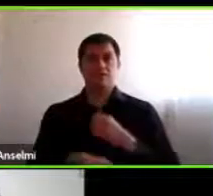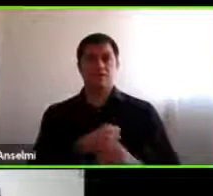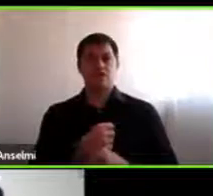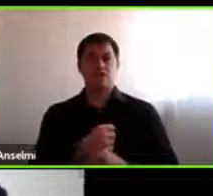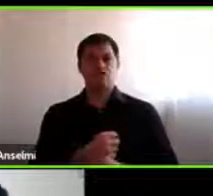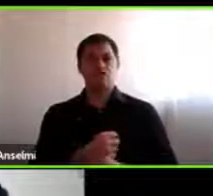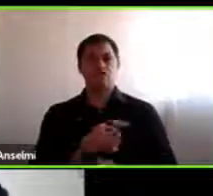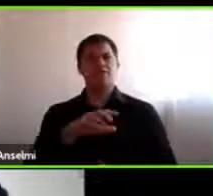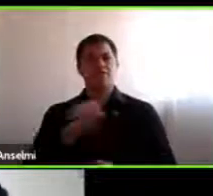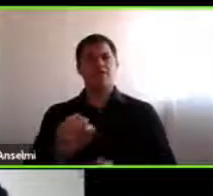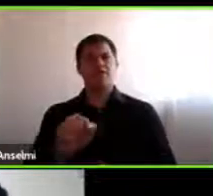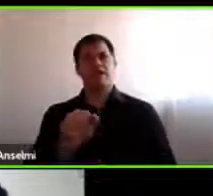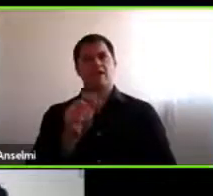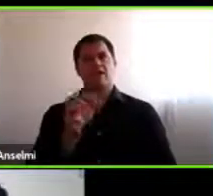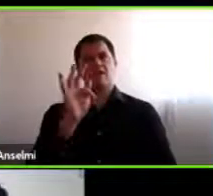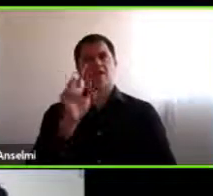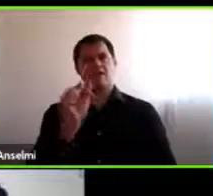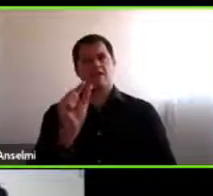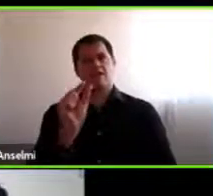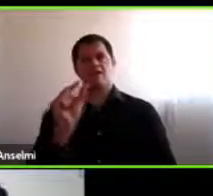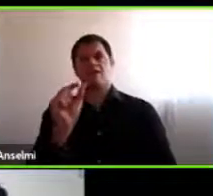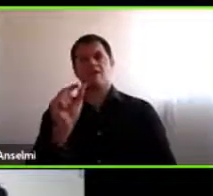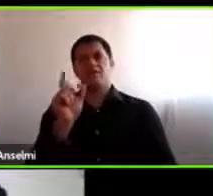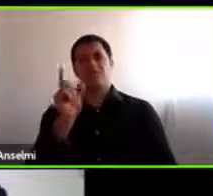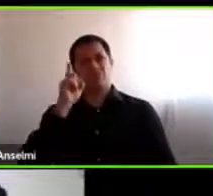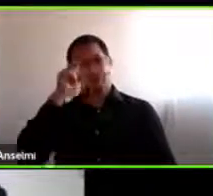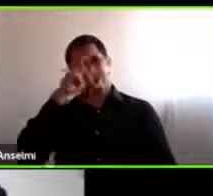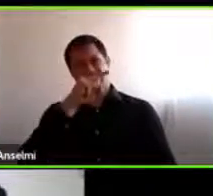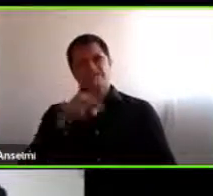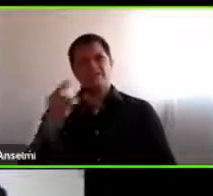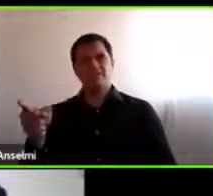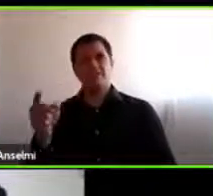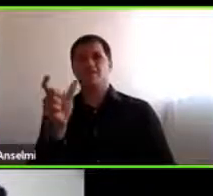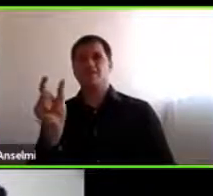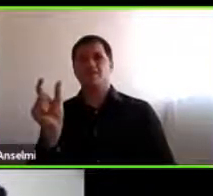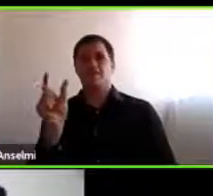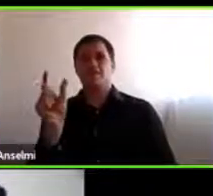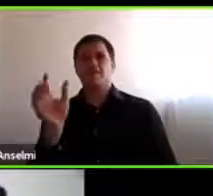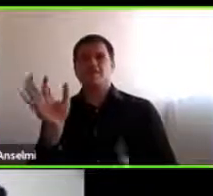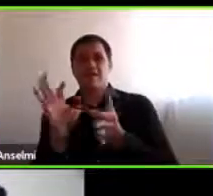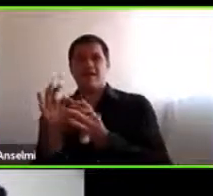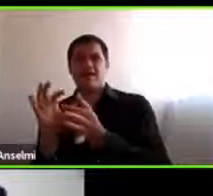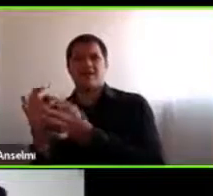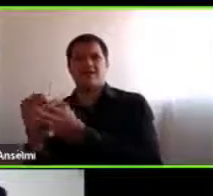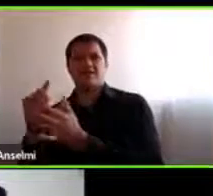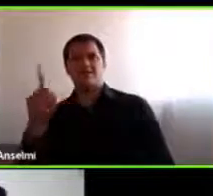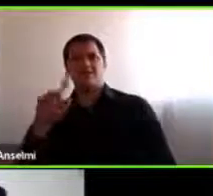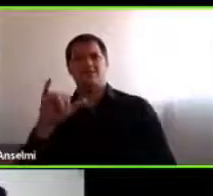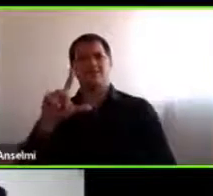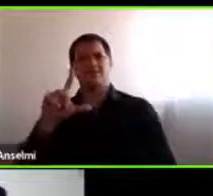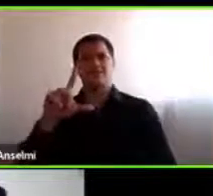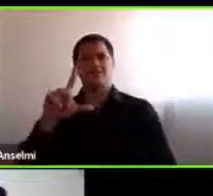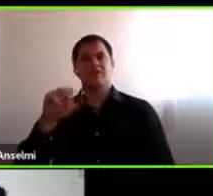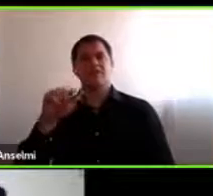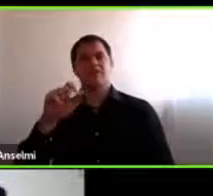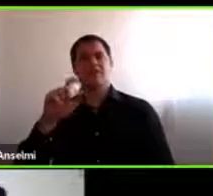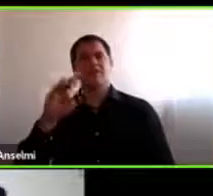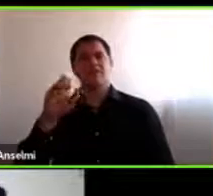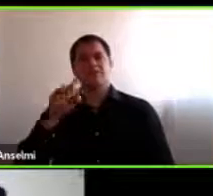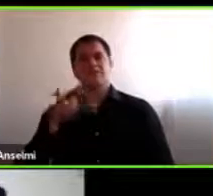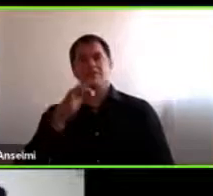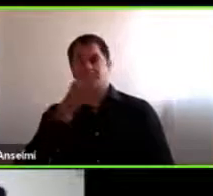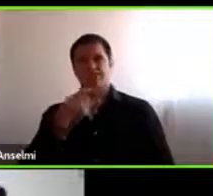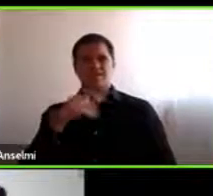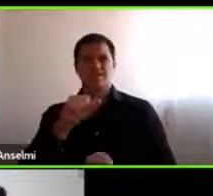en palabras se frustra mucho ¿hasta cuándo es normal que no puede ligar? creo que las clases online no le han servido nada es